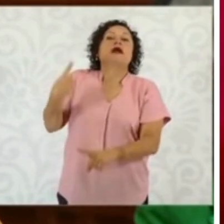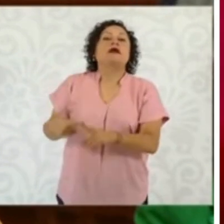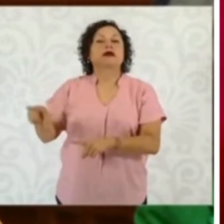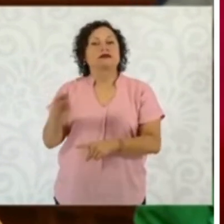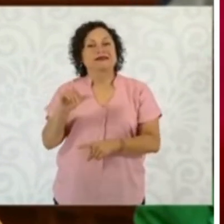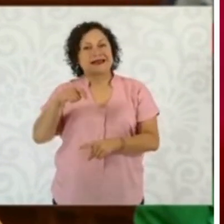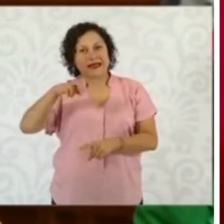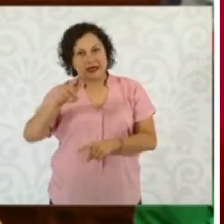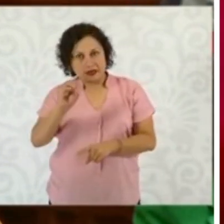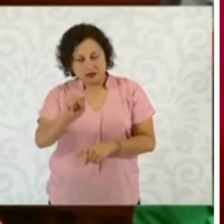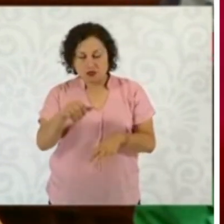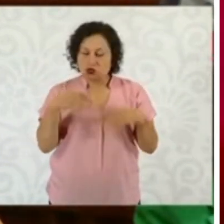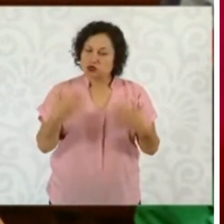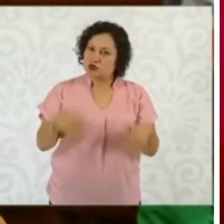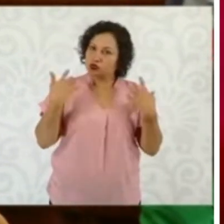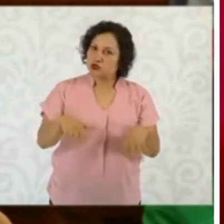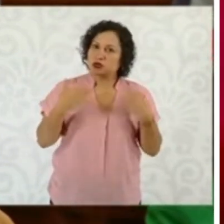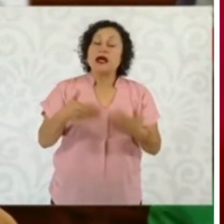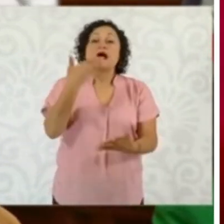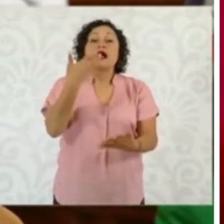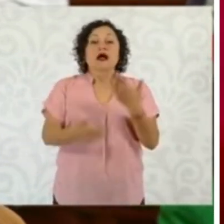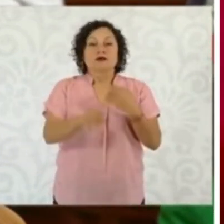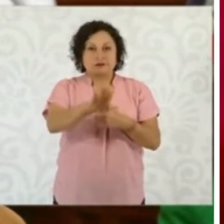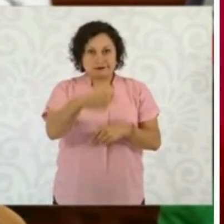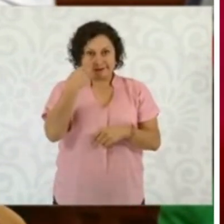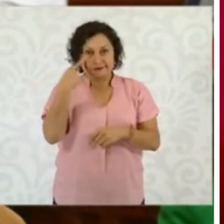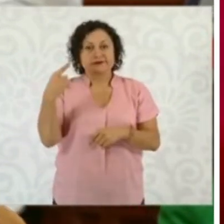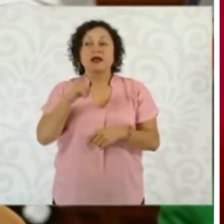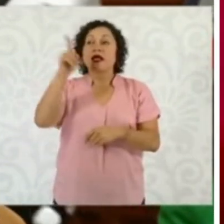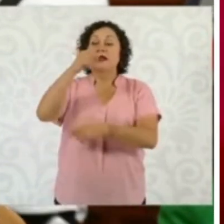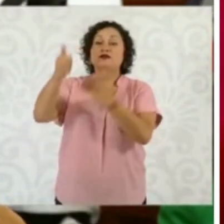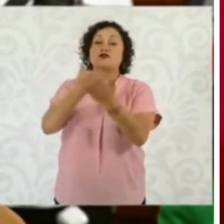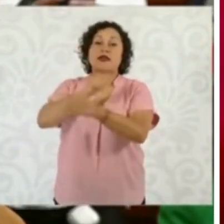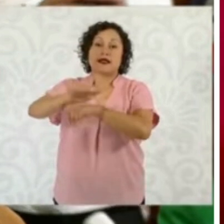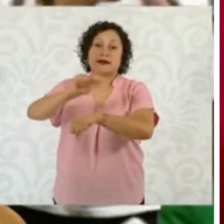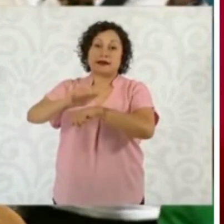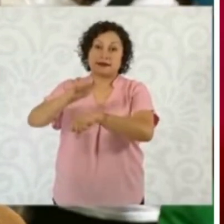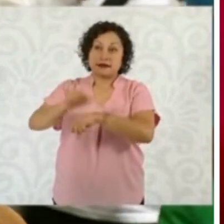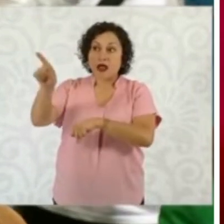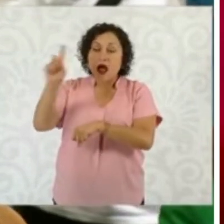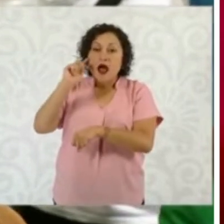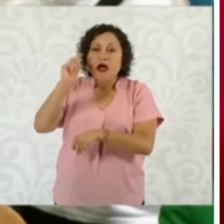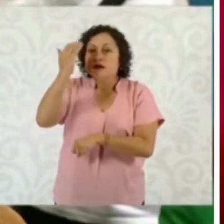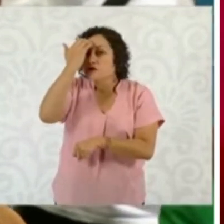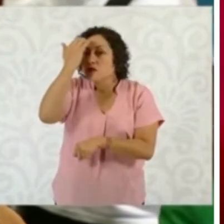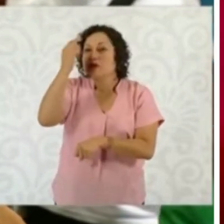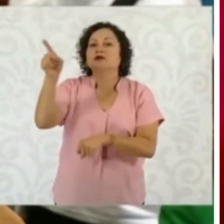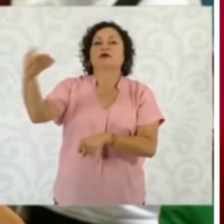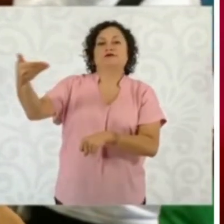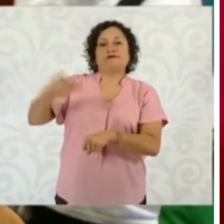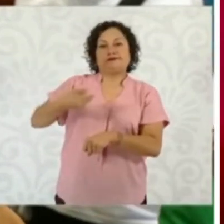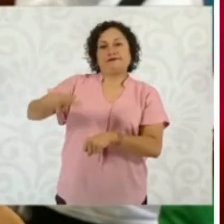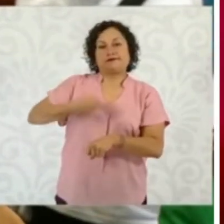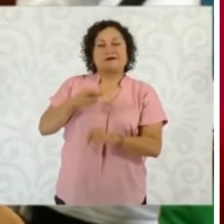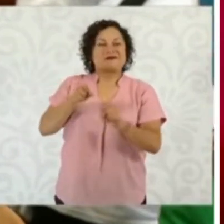conferencia llega allende las fronteras y nos buscaron desde la ciudad de Argentina para pedirnos un favor que tiene que ver con el pintor